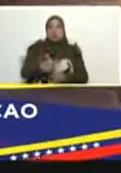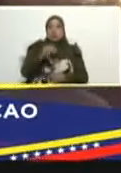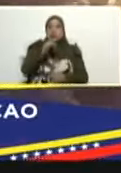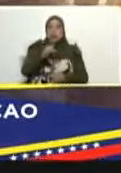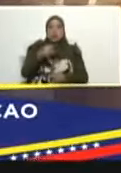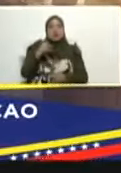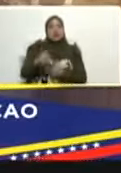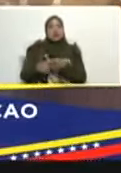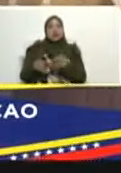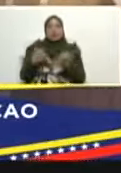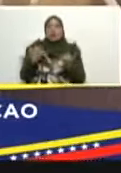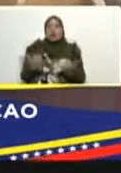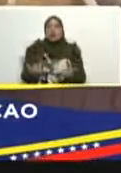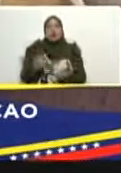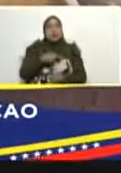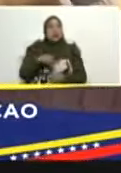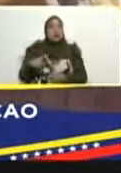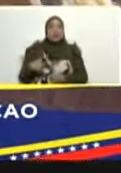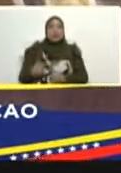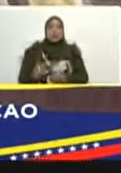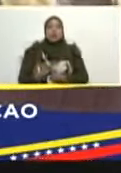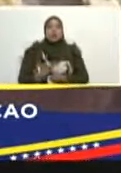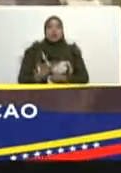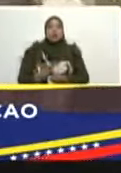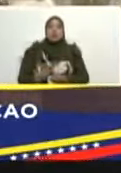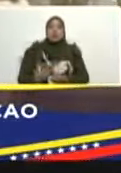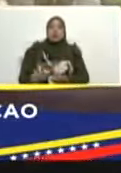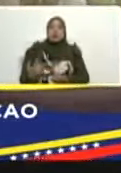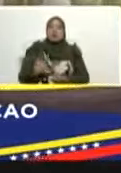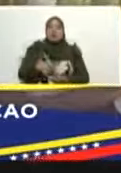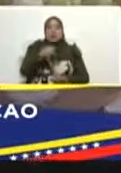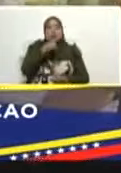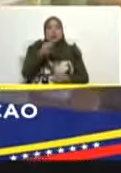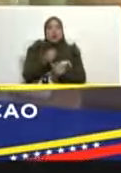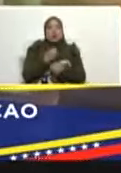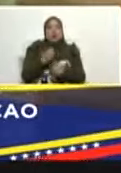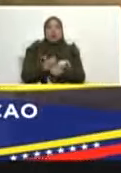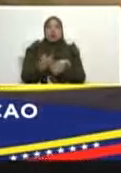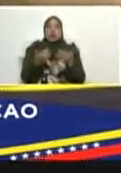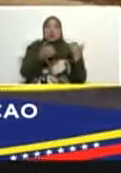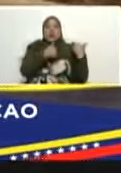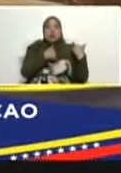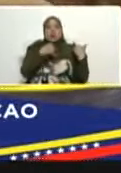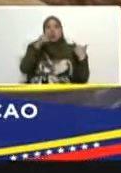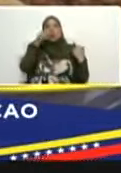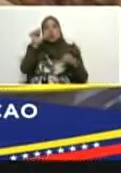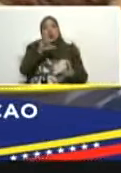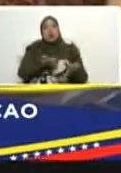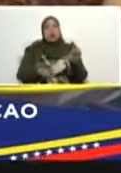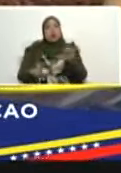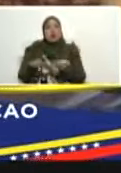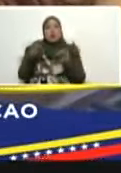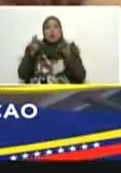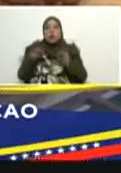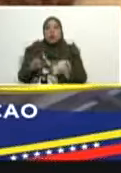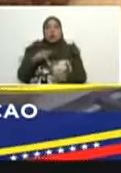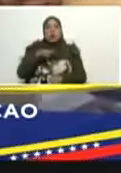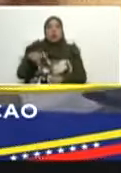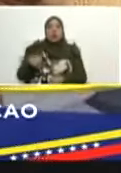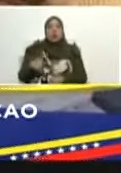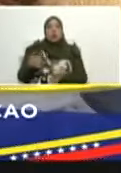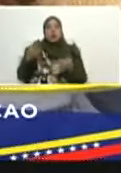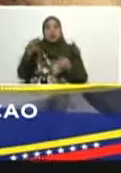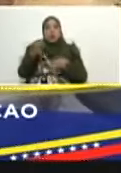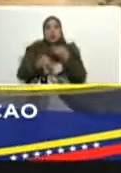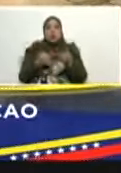este producto que se está lanzando hoy se masifique. ¿Por qué? Porque tenemos un laboratorio que puede dar el